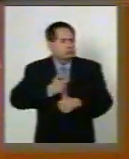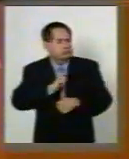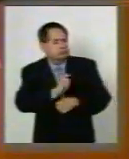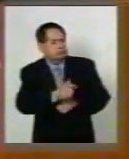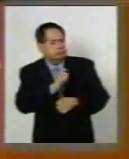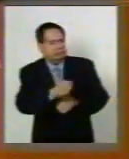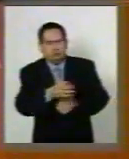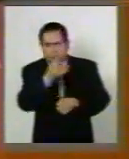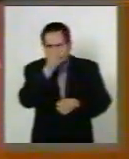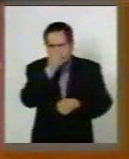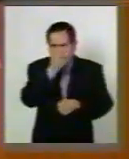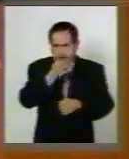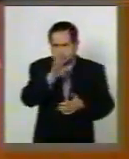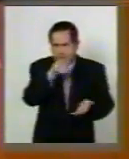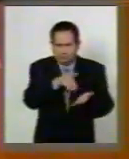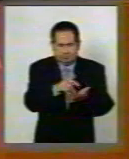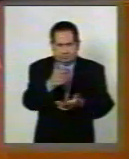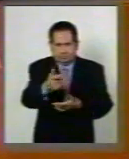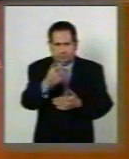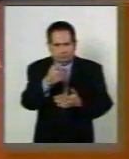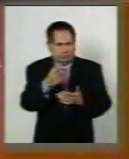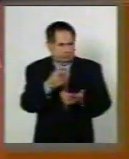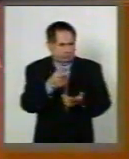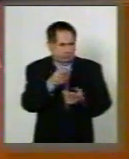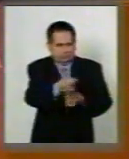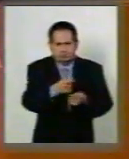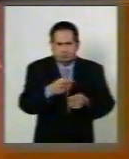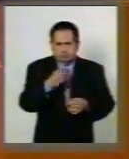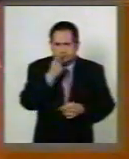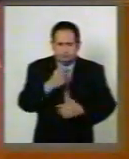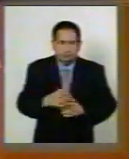pagamos 5 mil pesos a los policías.